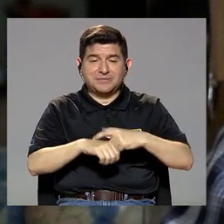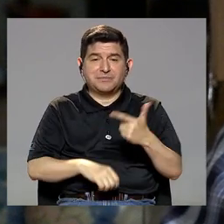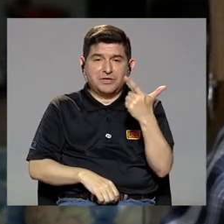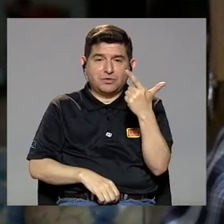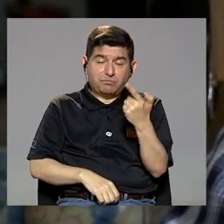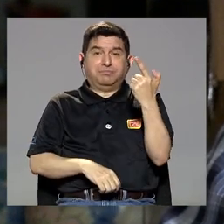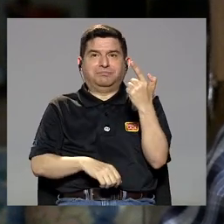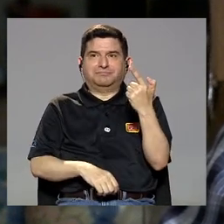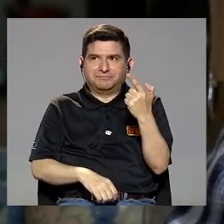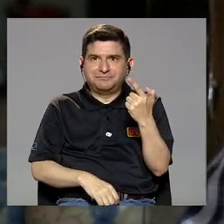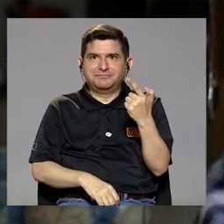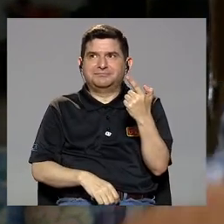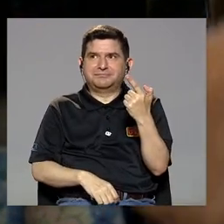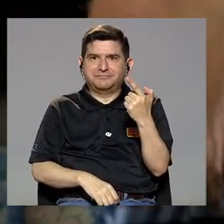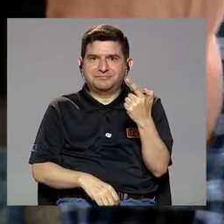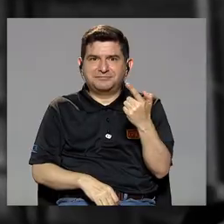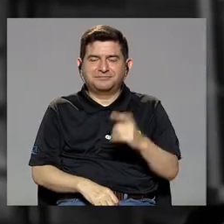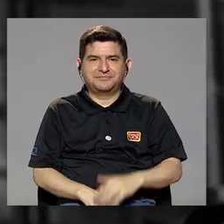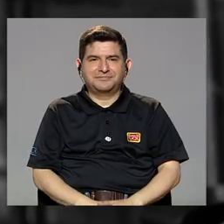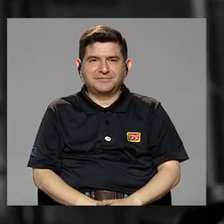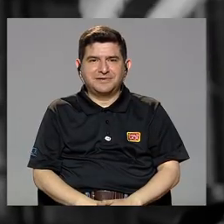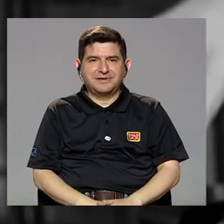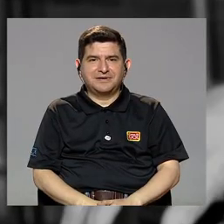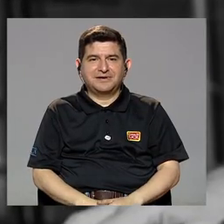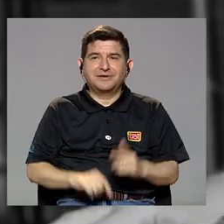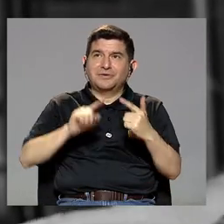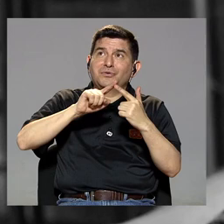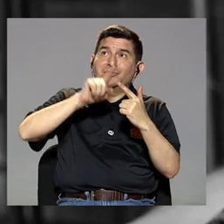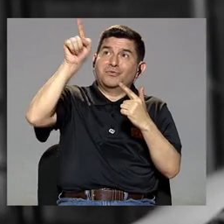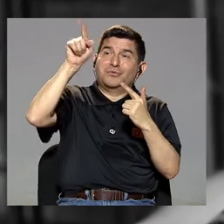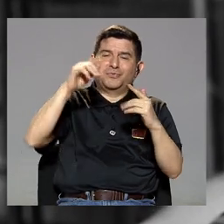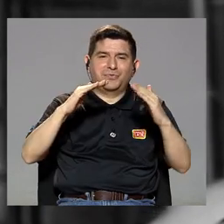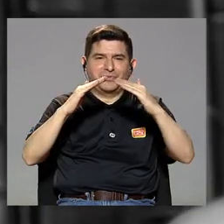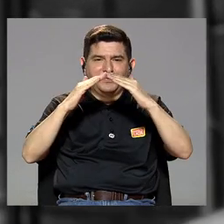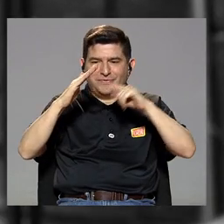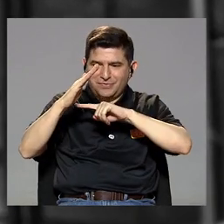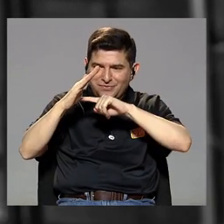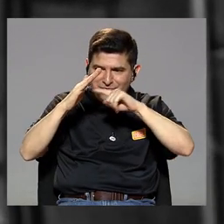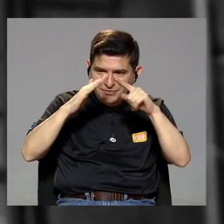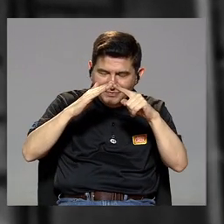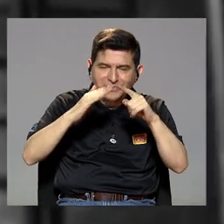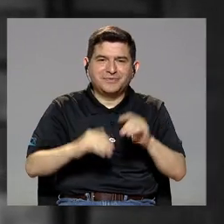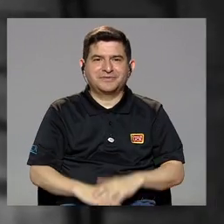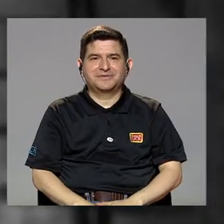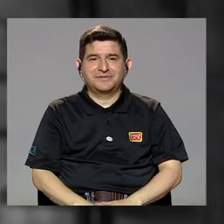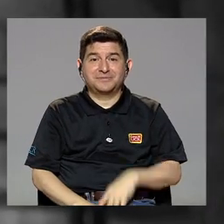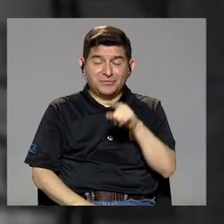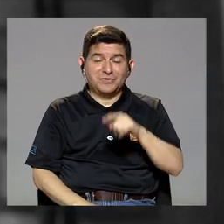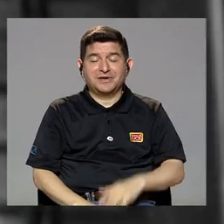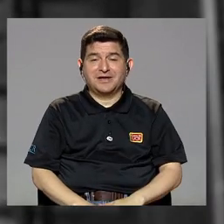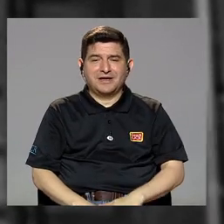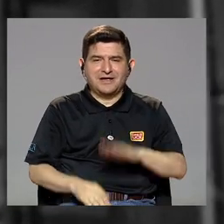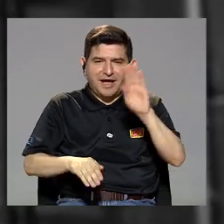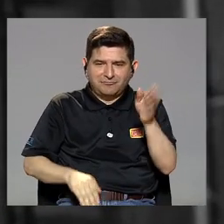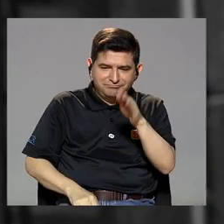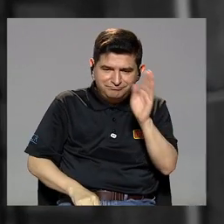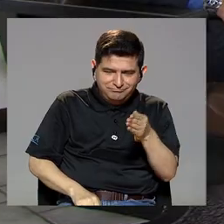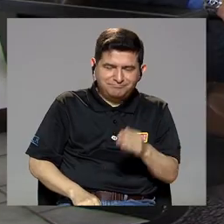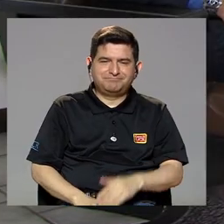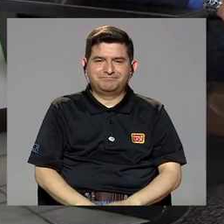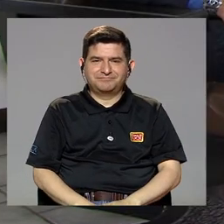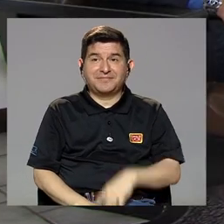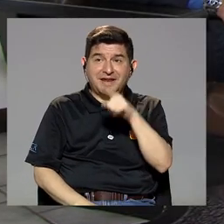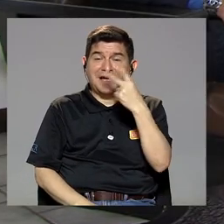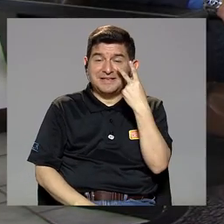ráfaga que todavía en el techo de la casa está los tilos manera ese maestro y entonces